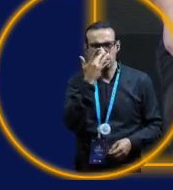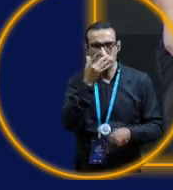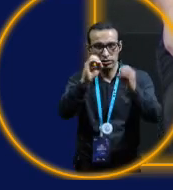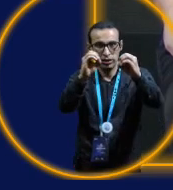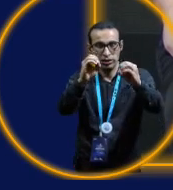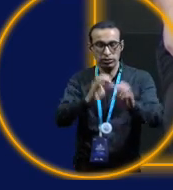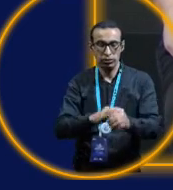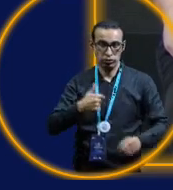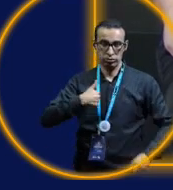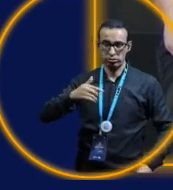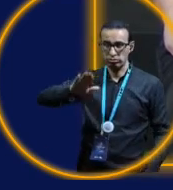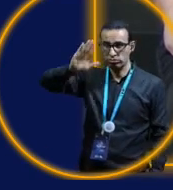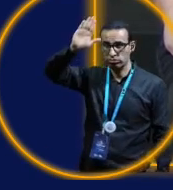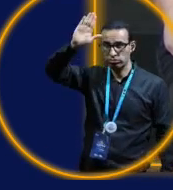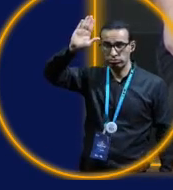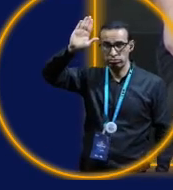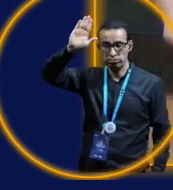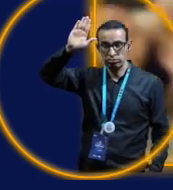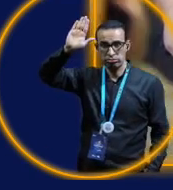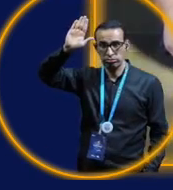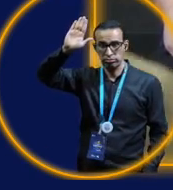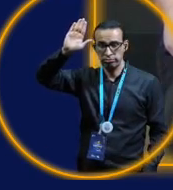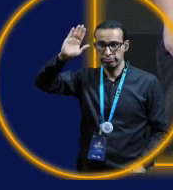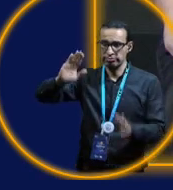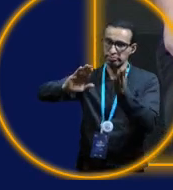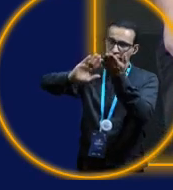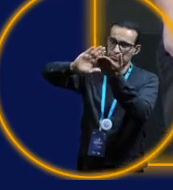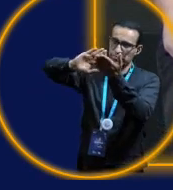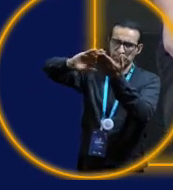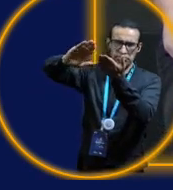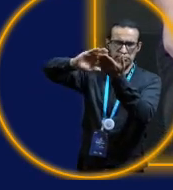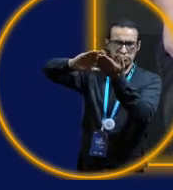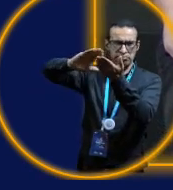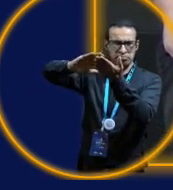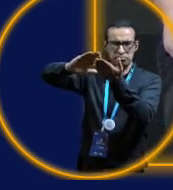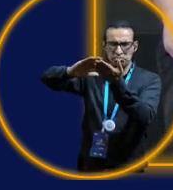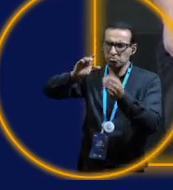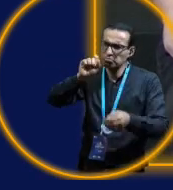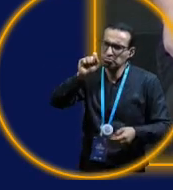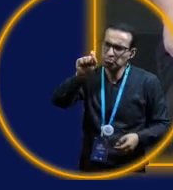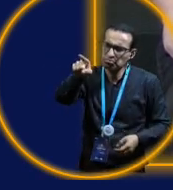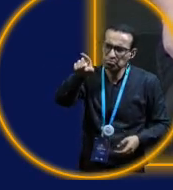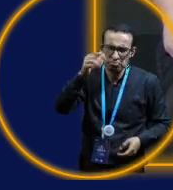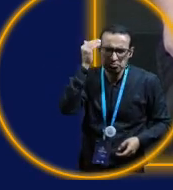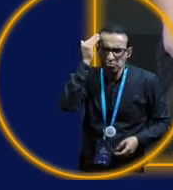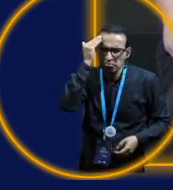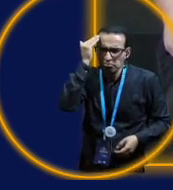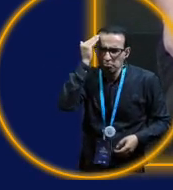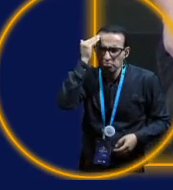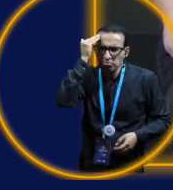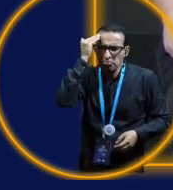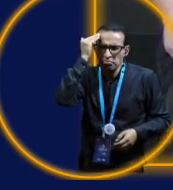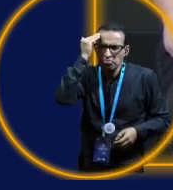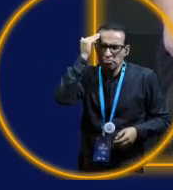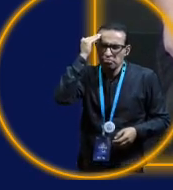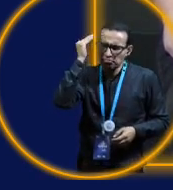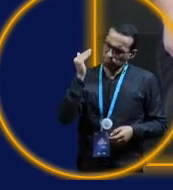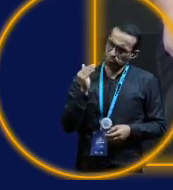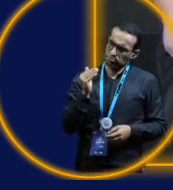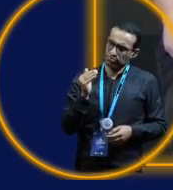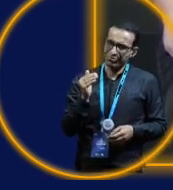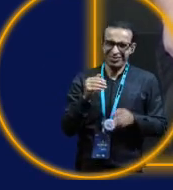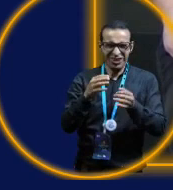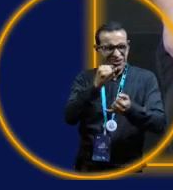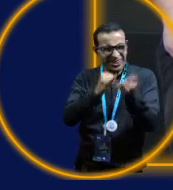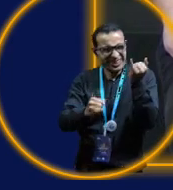dije lo siento yo soy esa persona yo levanté esa mano mi mano dije yo quiero saber después de que estaban haciendo una retroalimentación unas